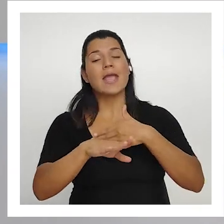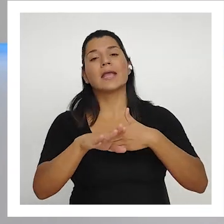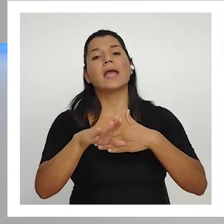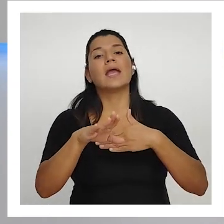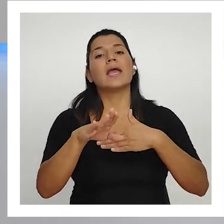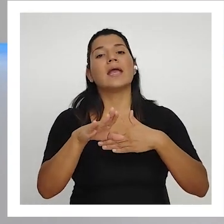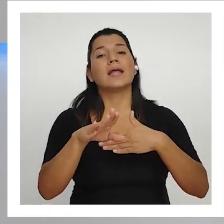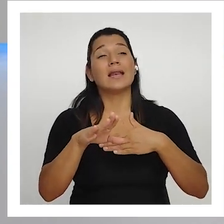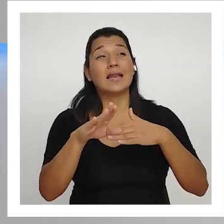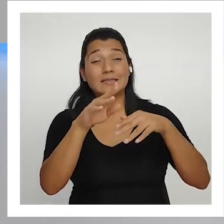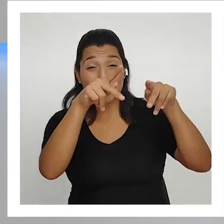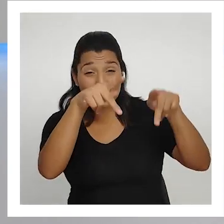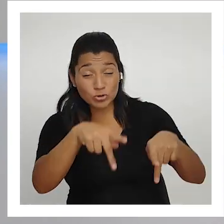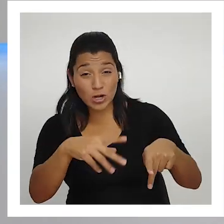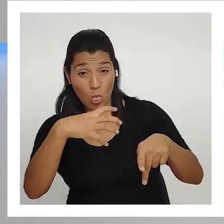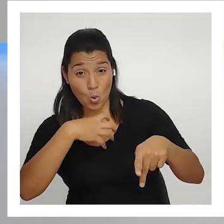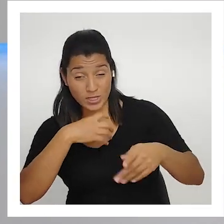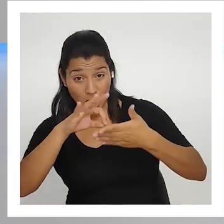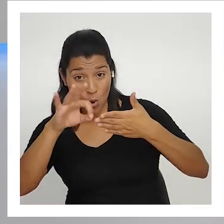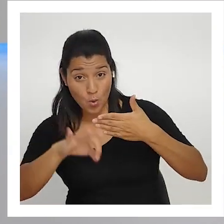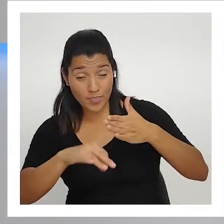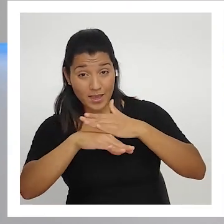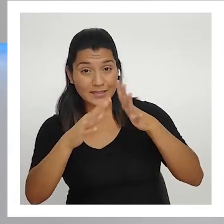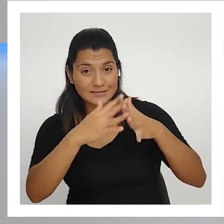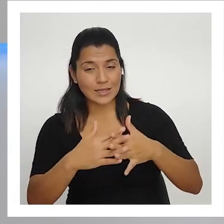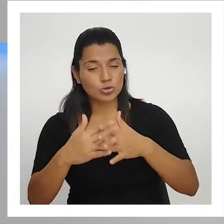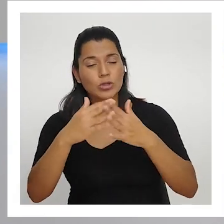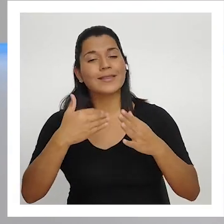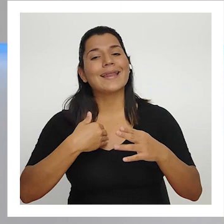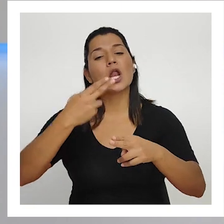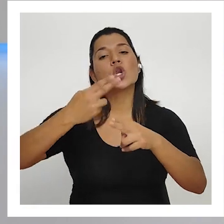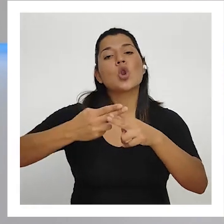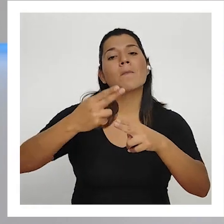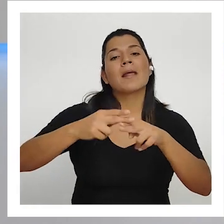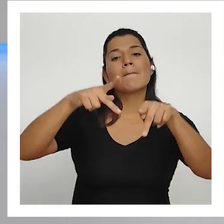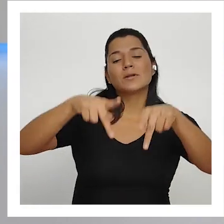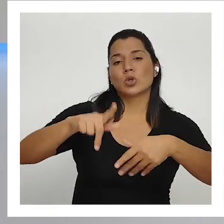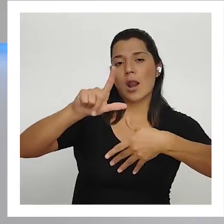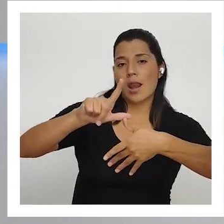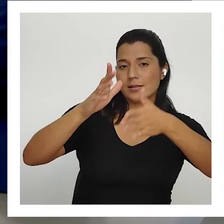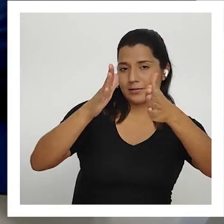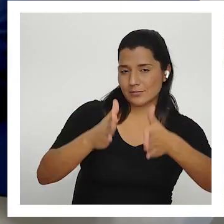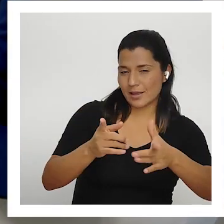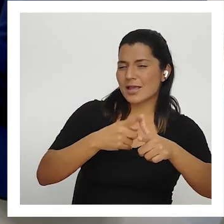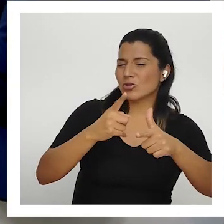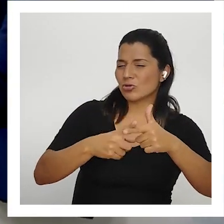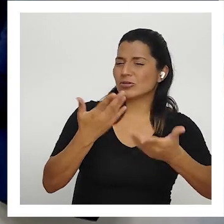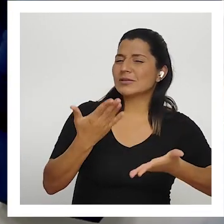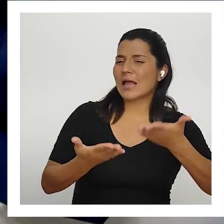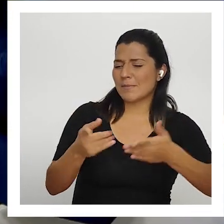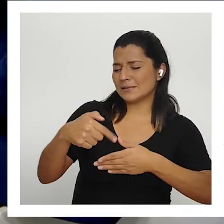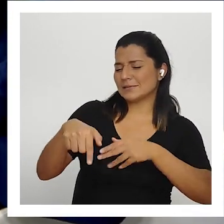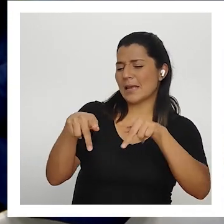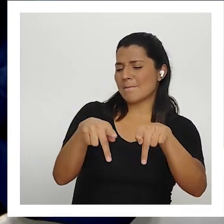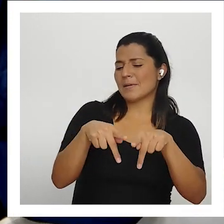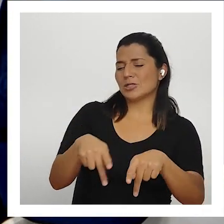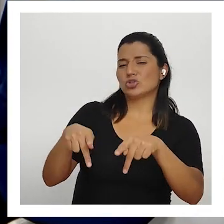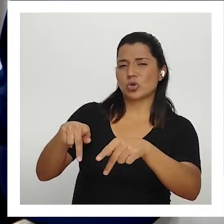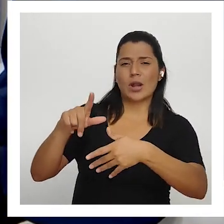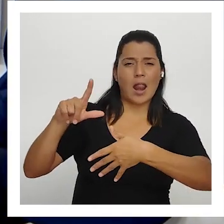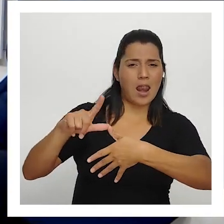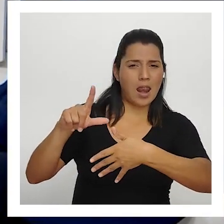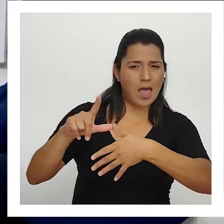se solicitaron a cuentas bancarias de Estados Unidos también. Lo relevante al menos de esa denuncia a modo de clarificación es